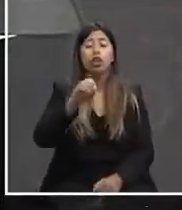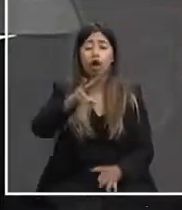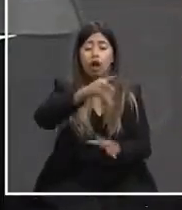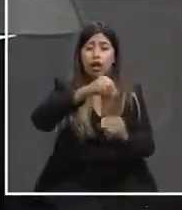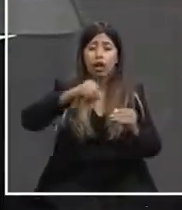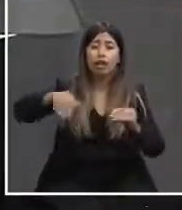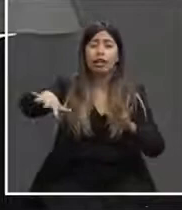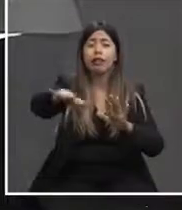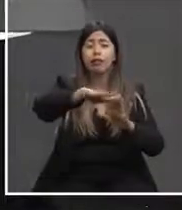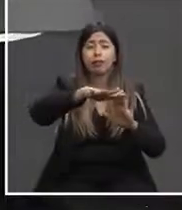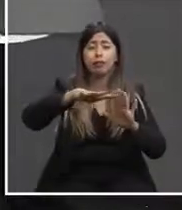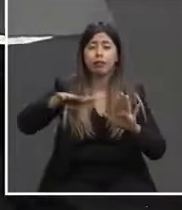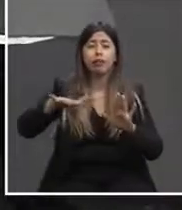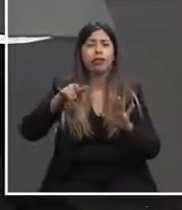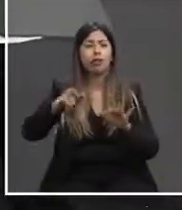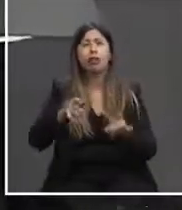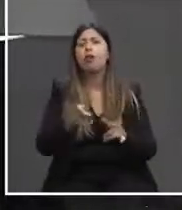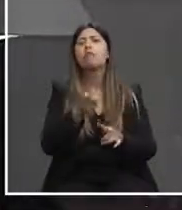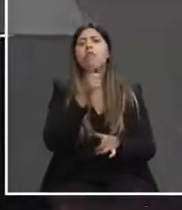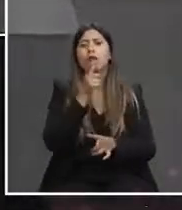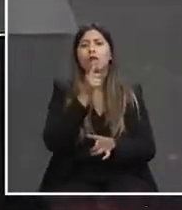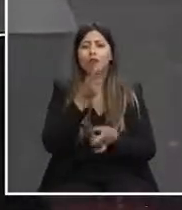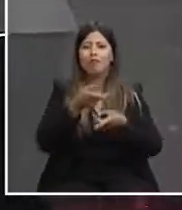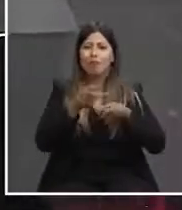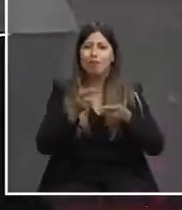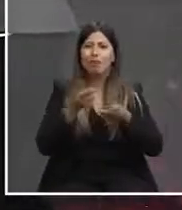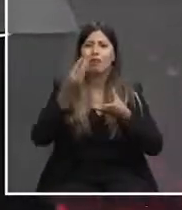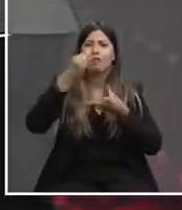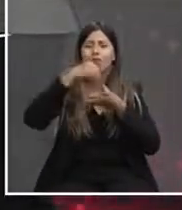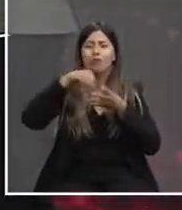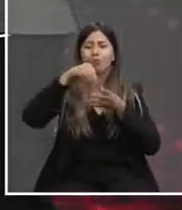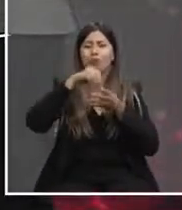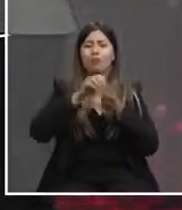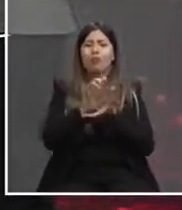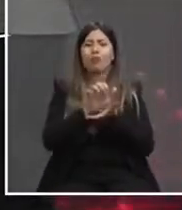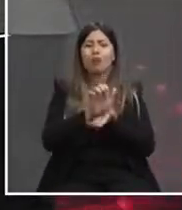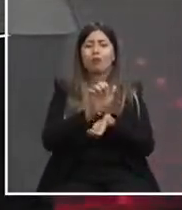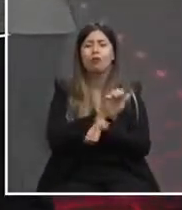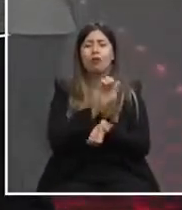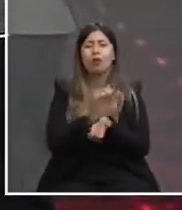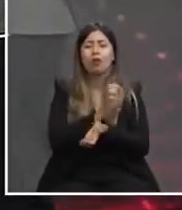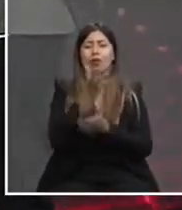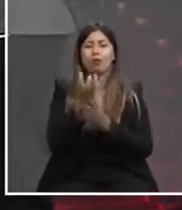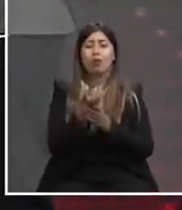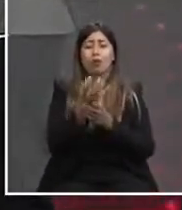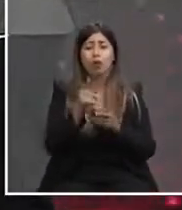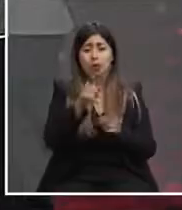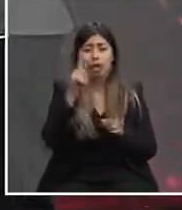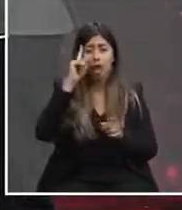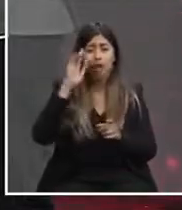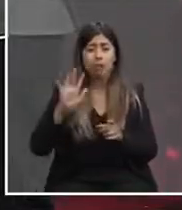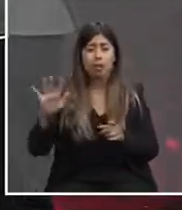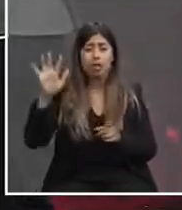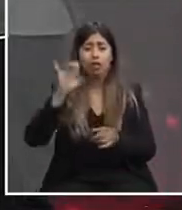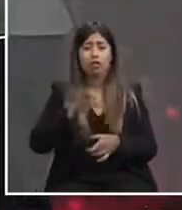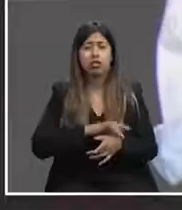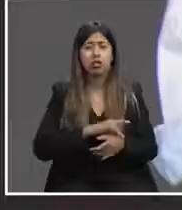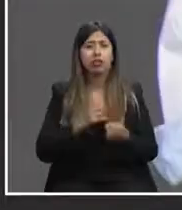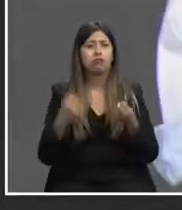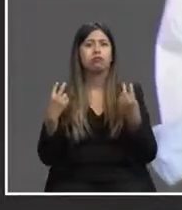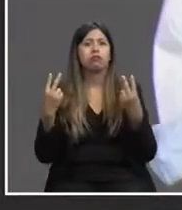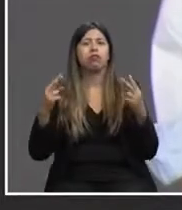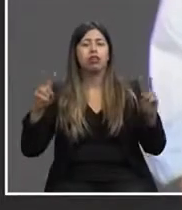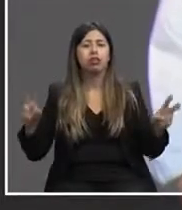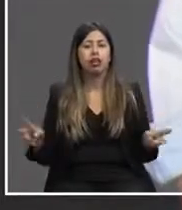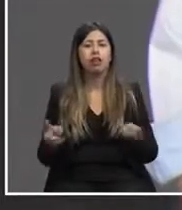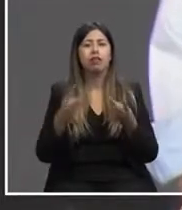permitir que todas las baterías del mundo funcionen. ¿Se imaginó alguien alguna vez que Chile iba a ser uno de los actores que puede salvar a